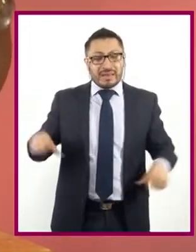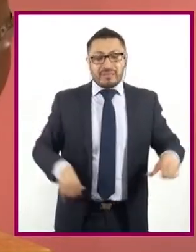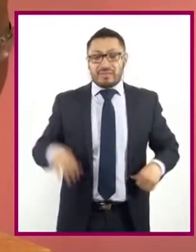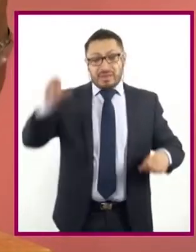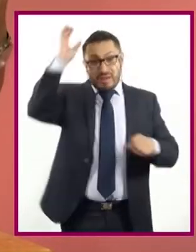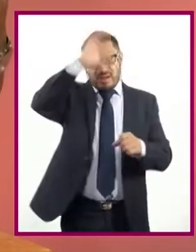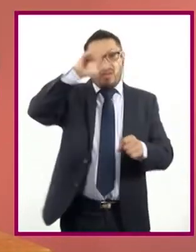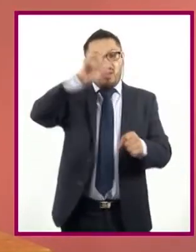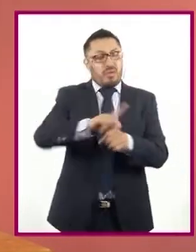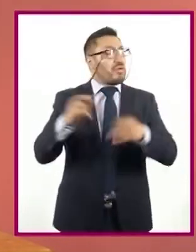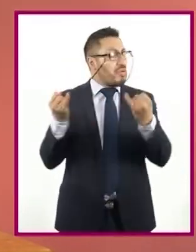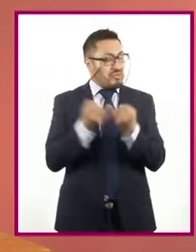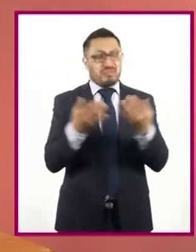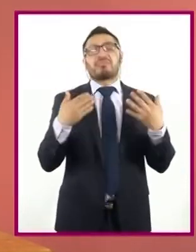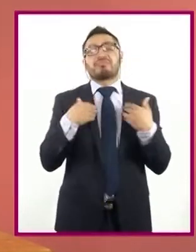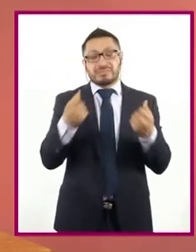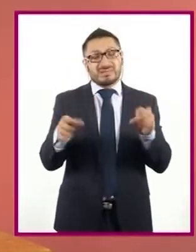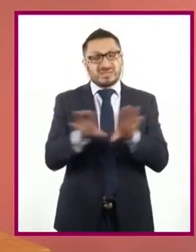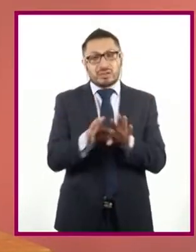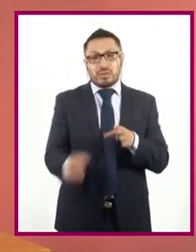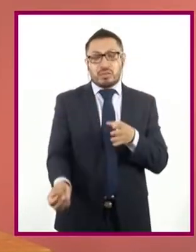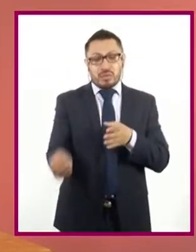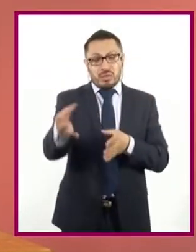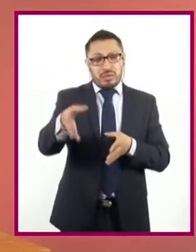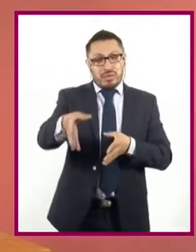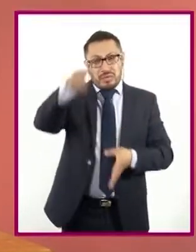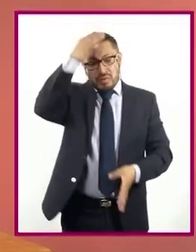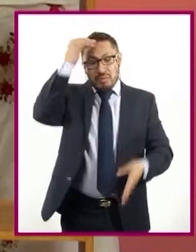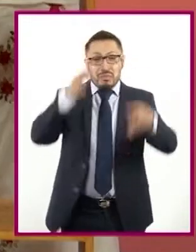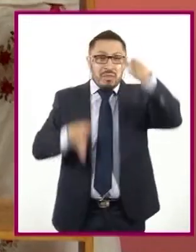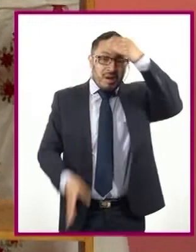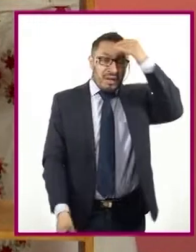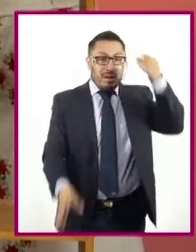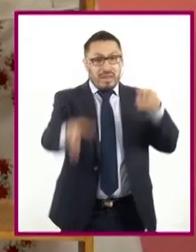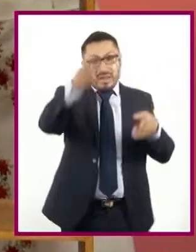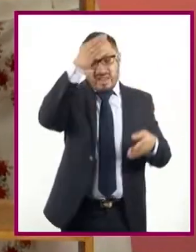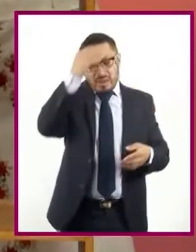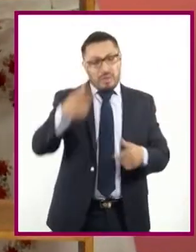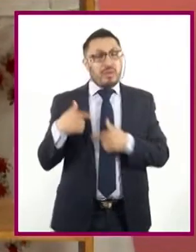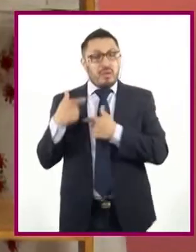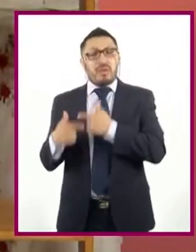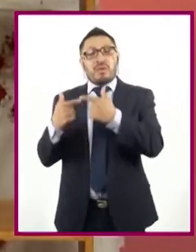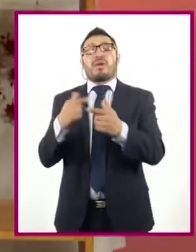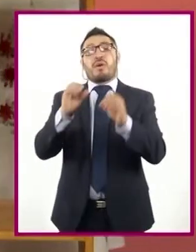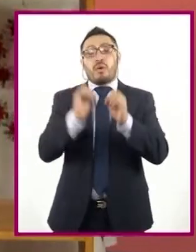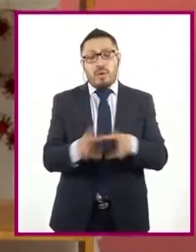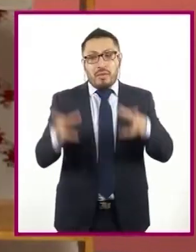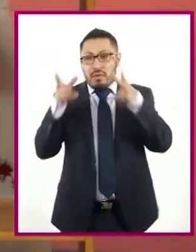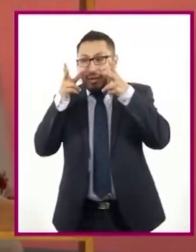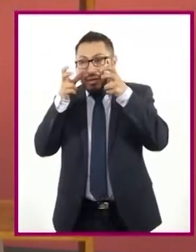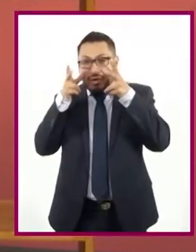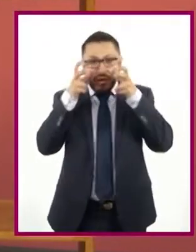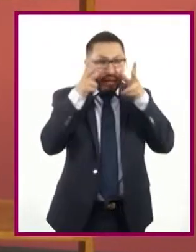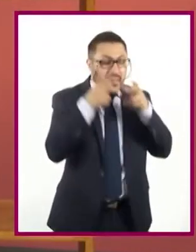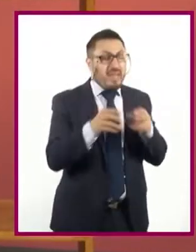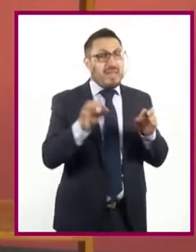también comprende la acumulación de conocimientos heredados o adquiridos mediante